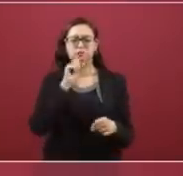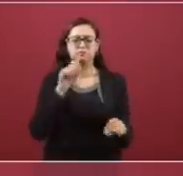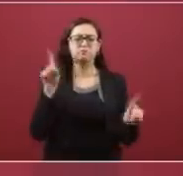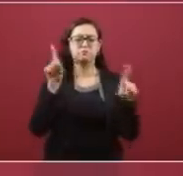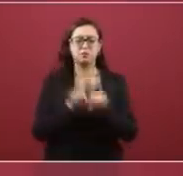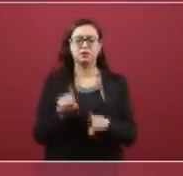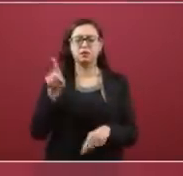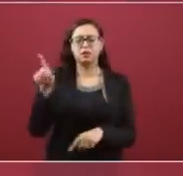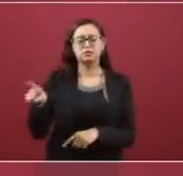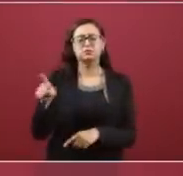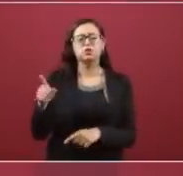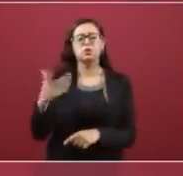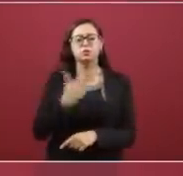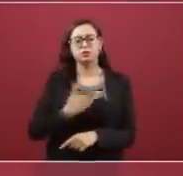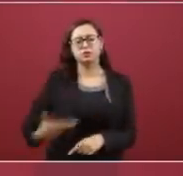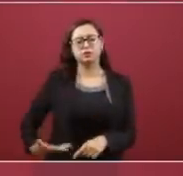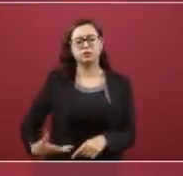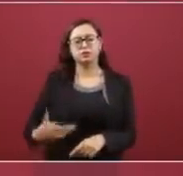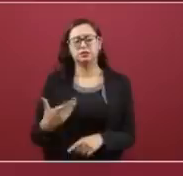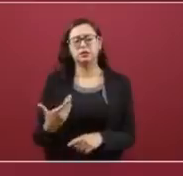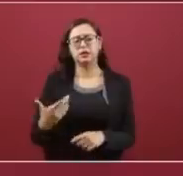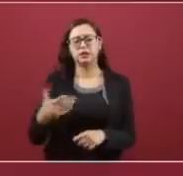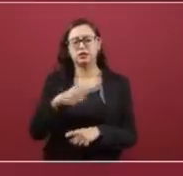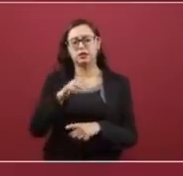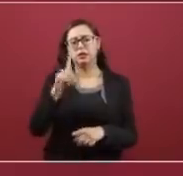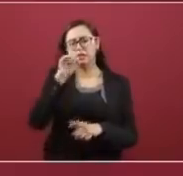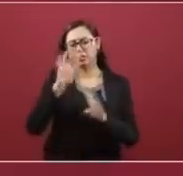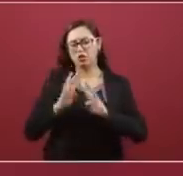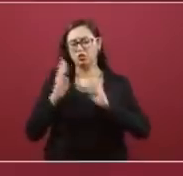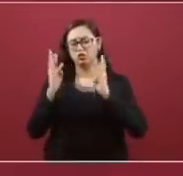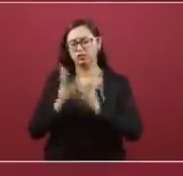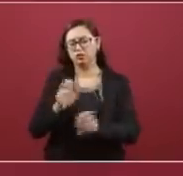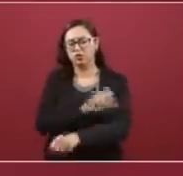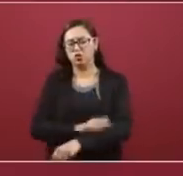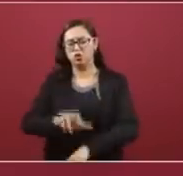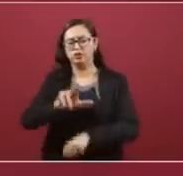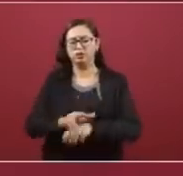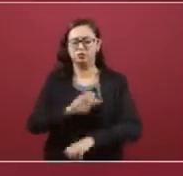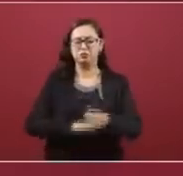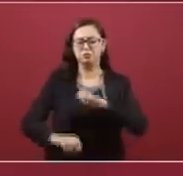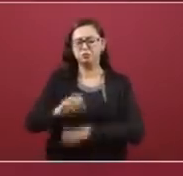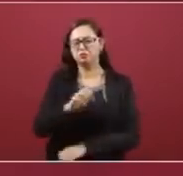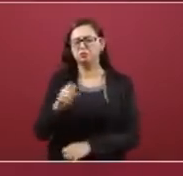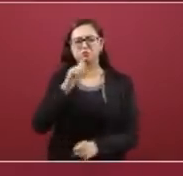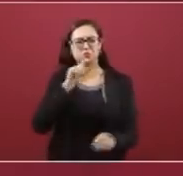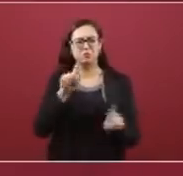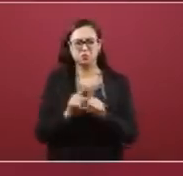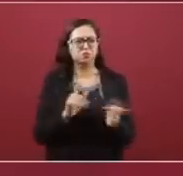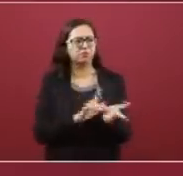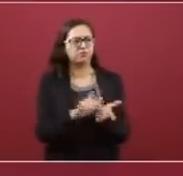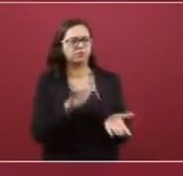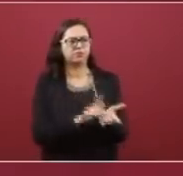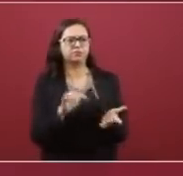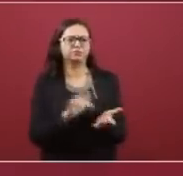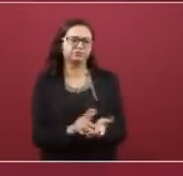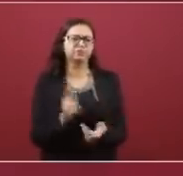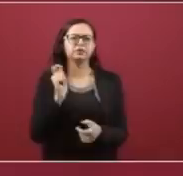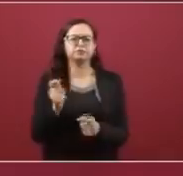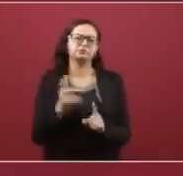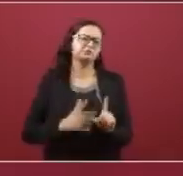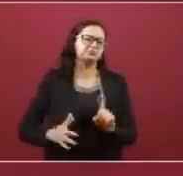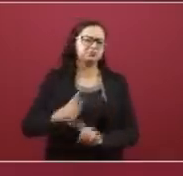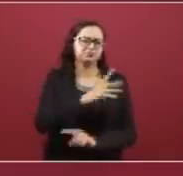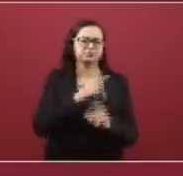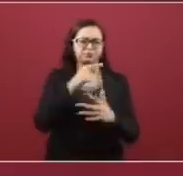Consejo Coordinador Empresarial, en fin. Hay Condiciones para esto. Y